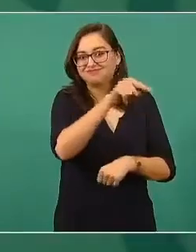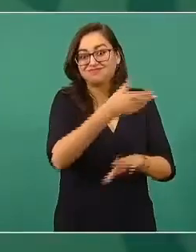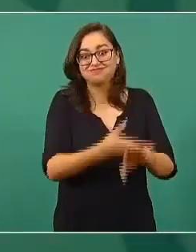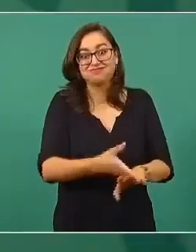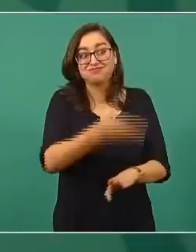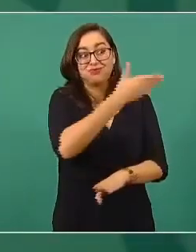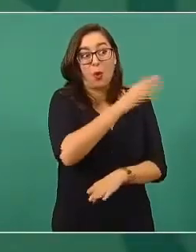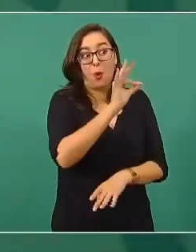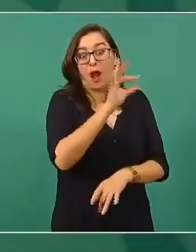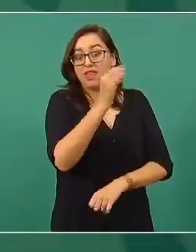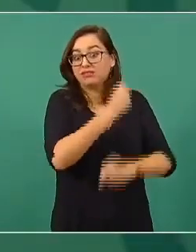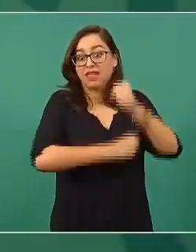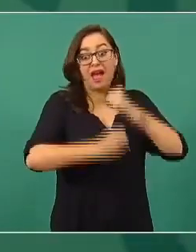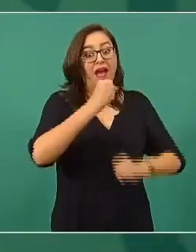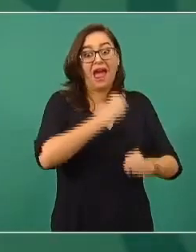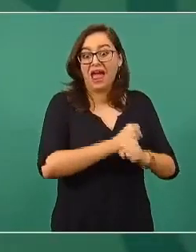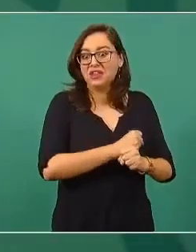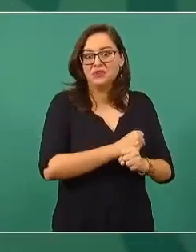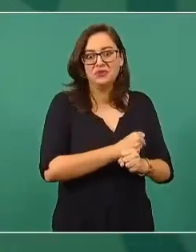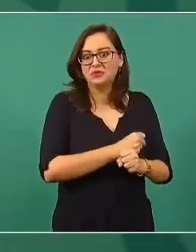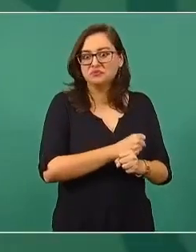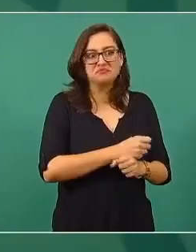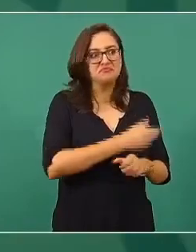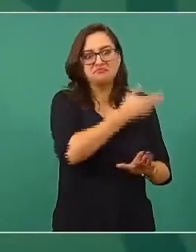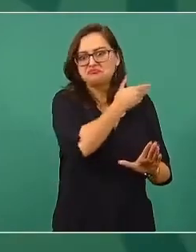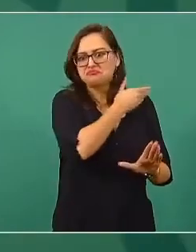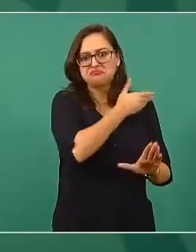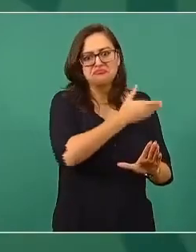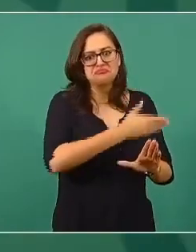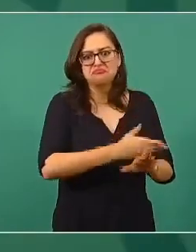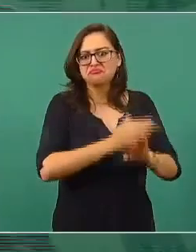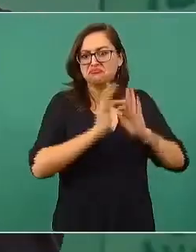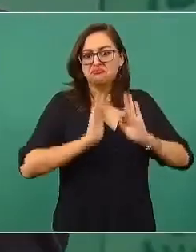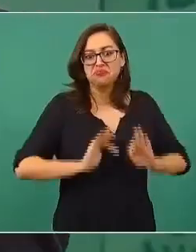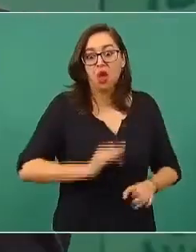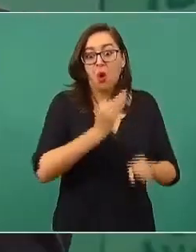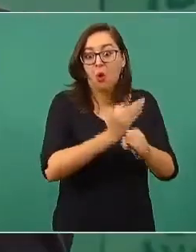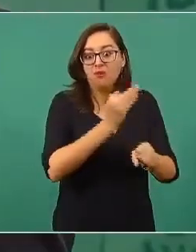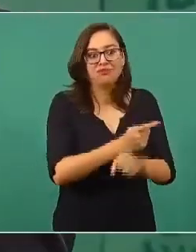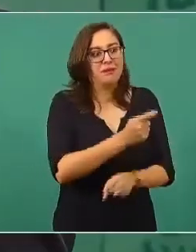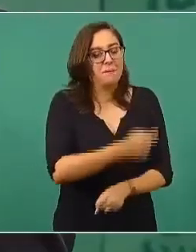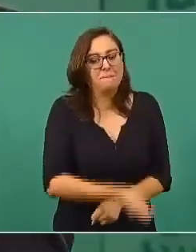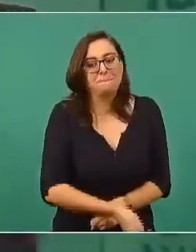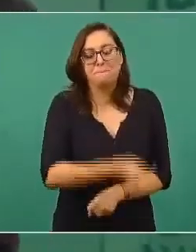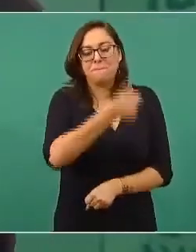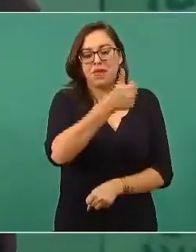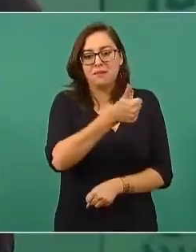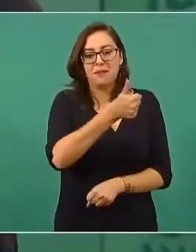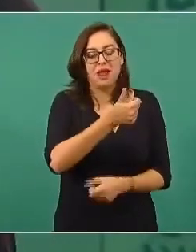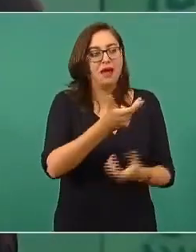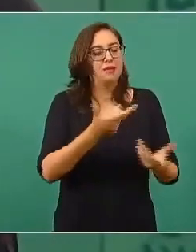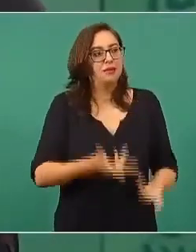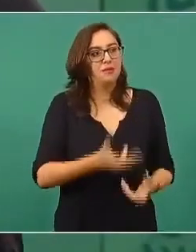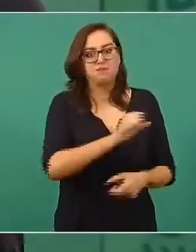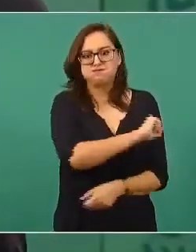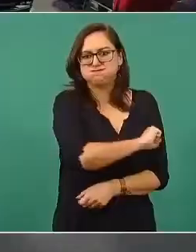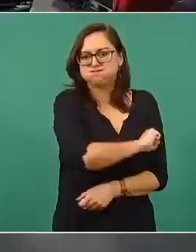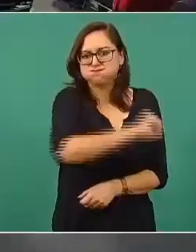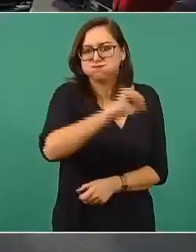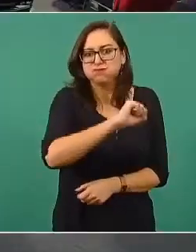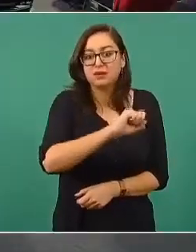en Europa llevaba también 30 años sin padecerse la